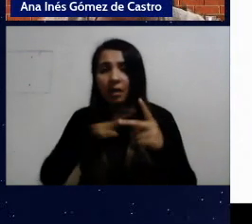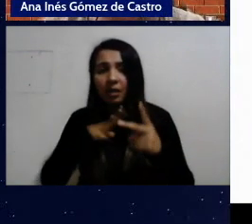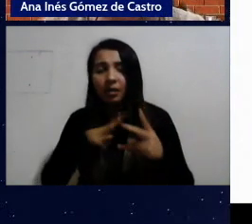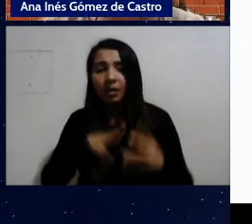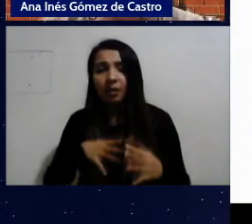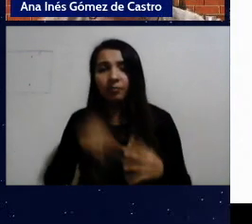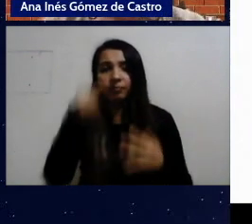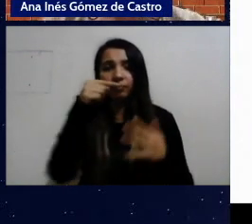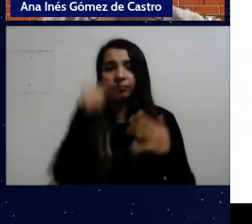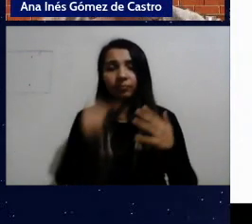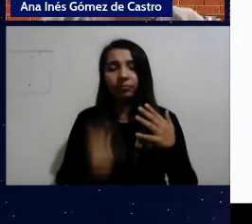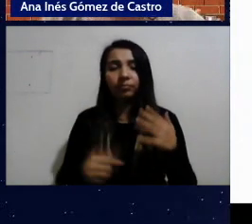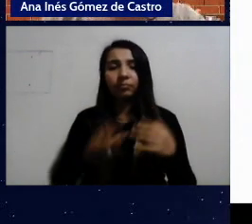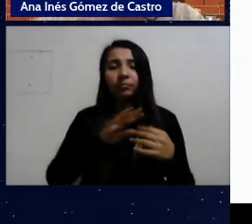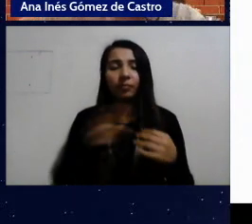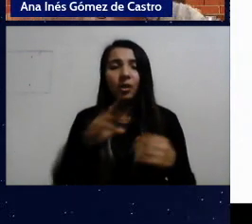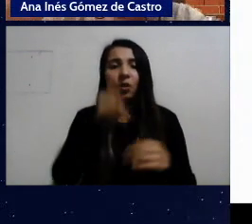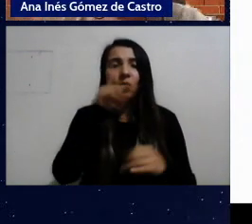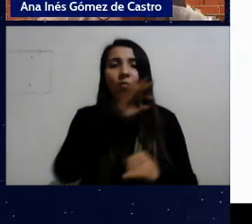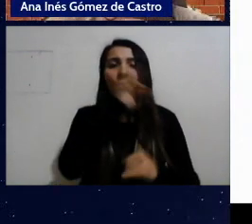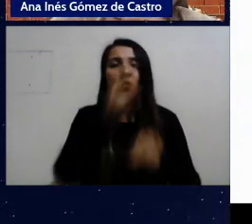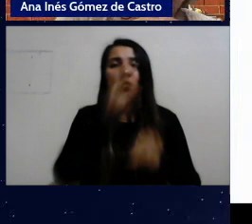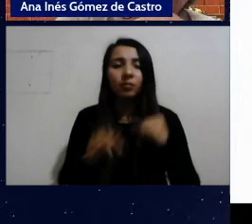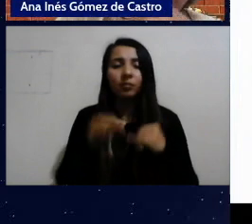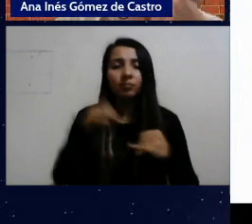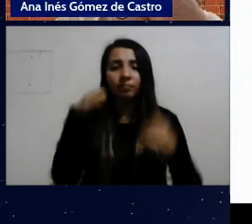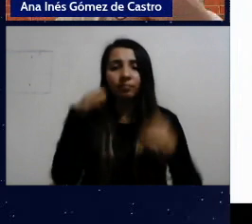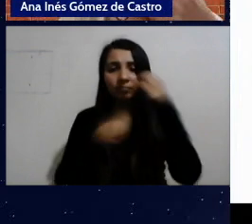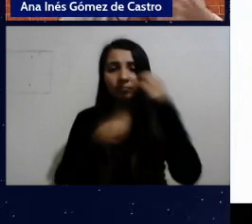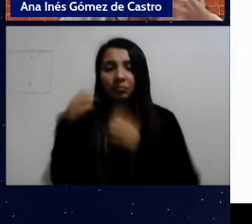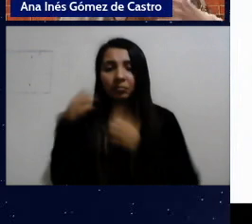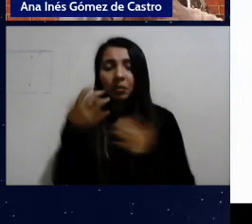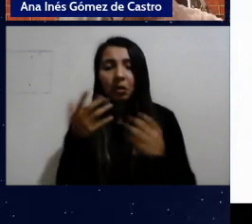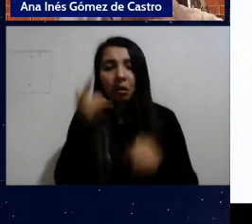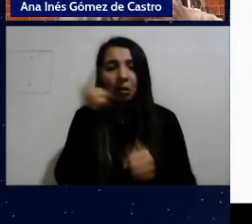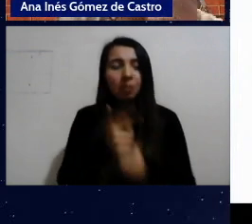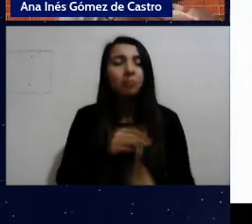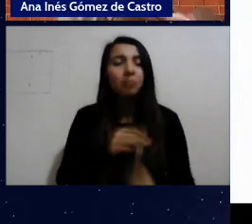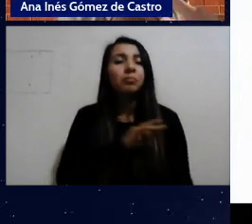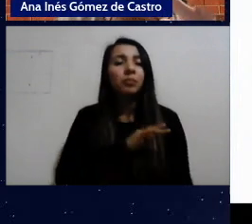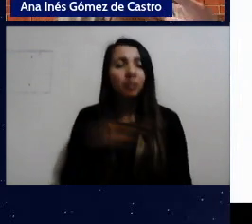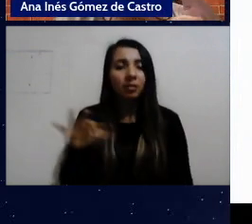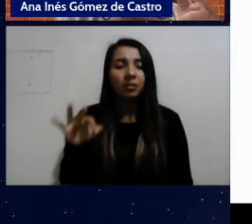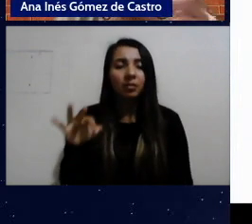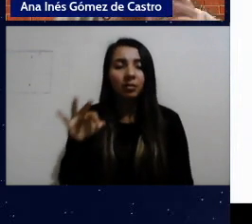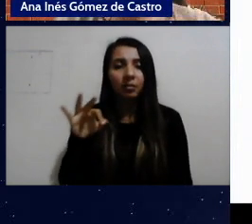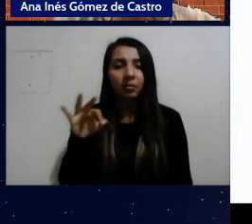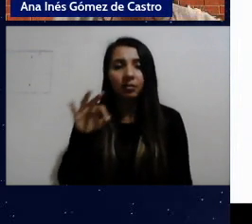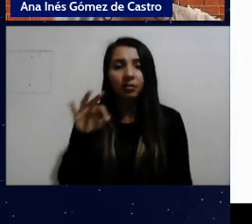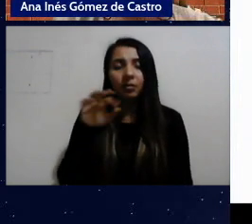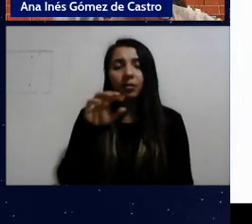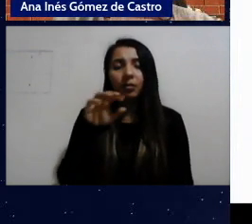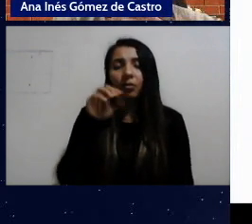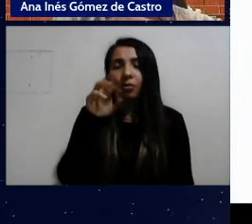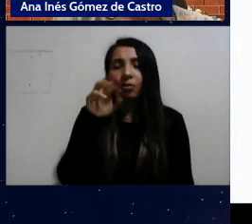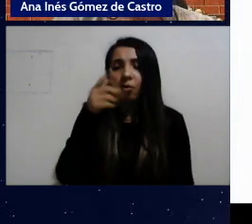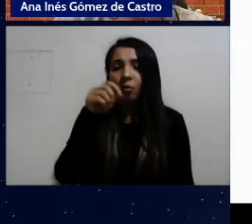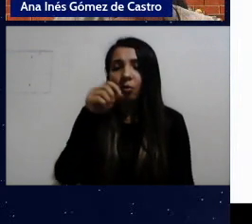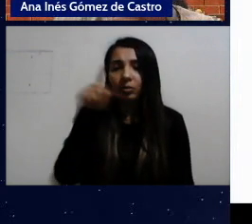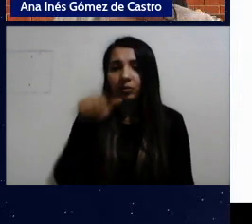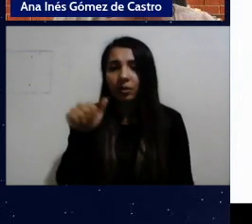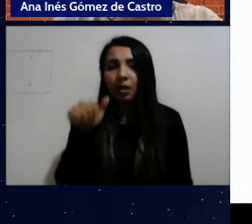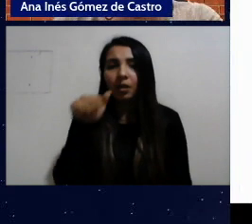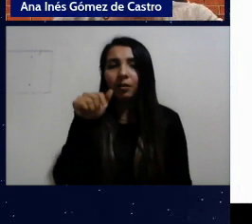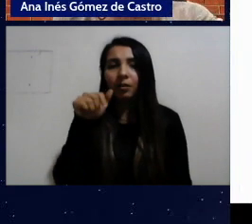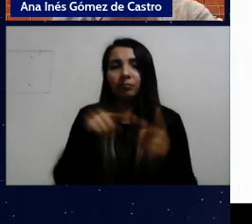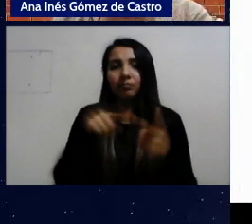y el uracilo, y luego una última serie de experimentos mostraron que se podía generar la ribosa y la